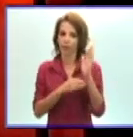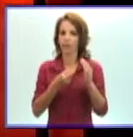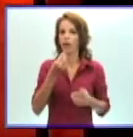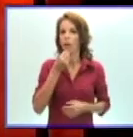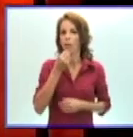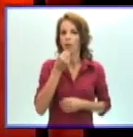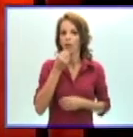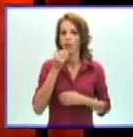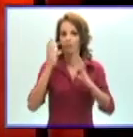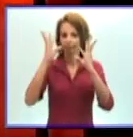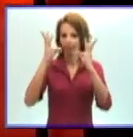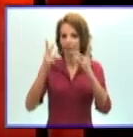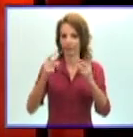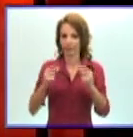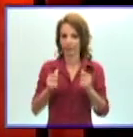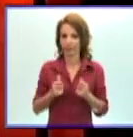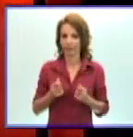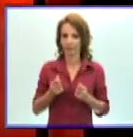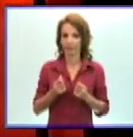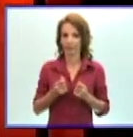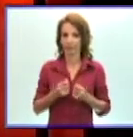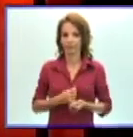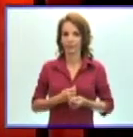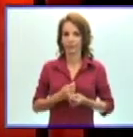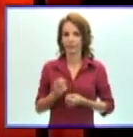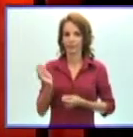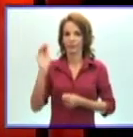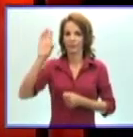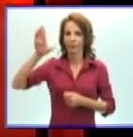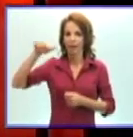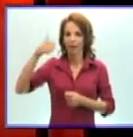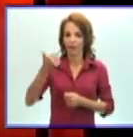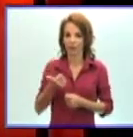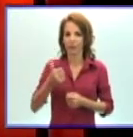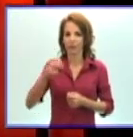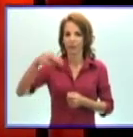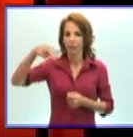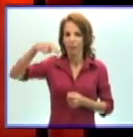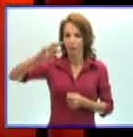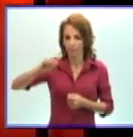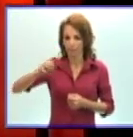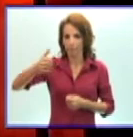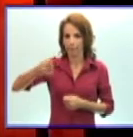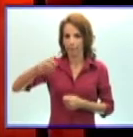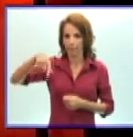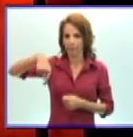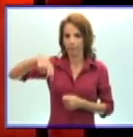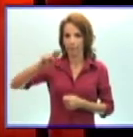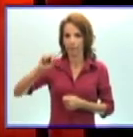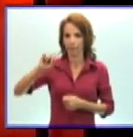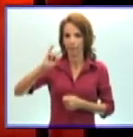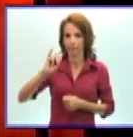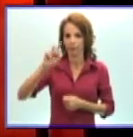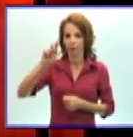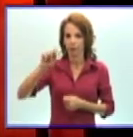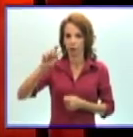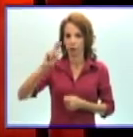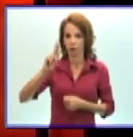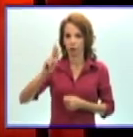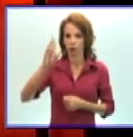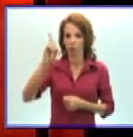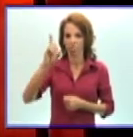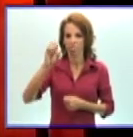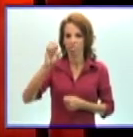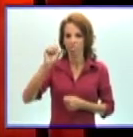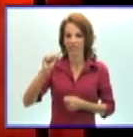través de qué, de las magnitudes. Magnitudes que ustedes ya estudiaron en otras clases, que existen 7 magnitudes